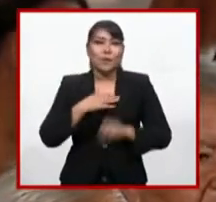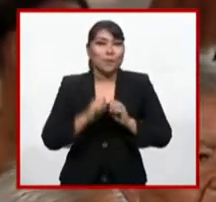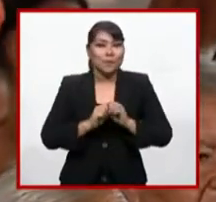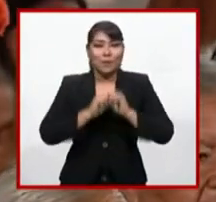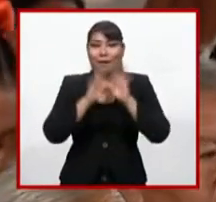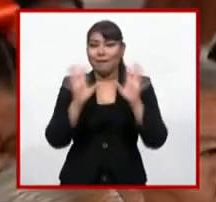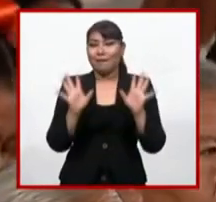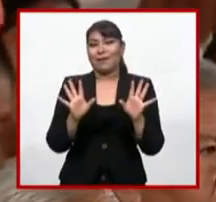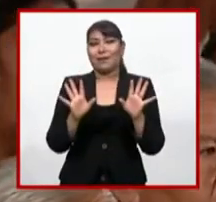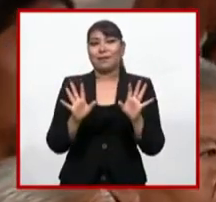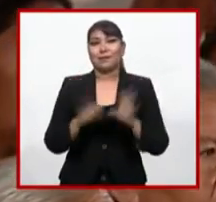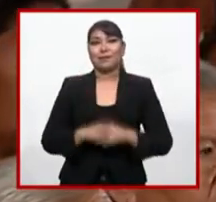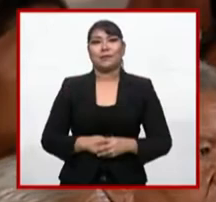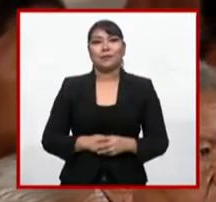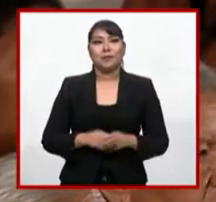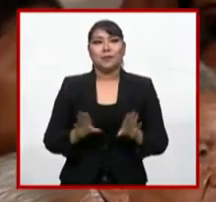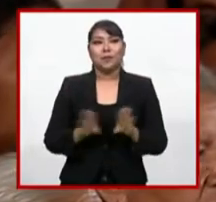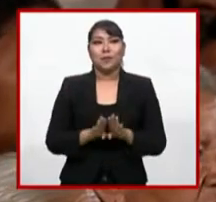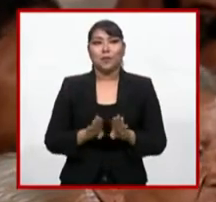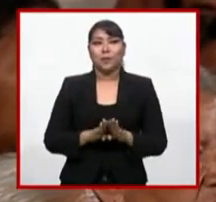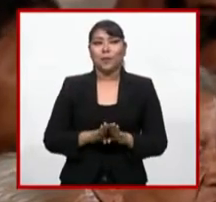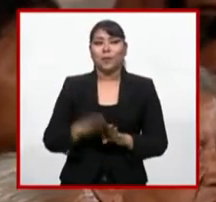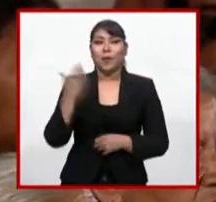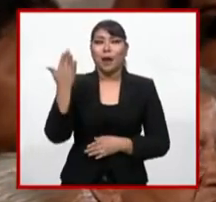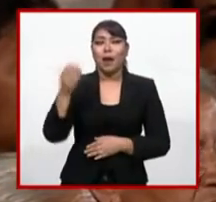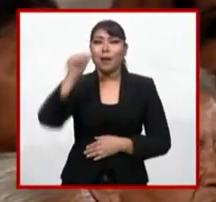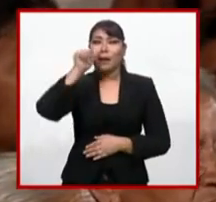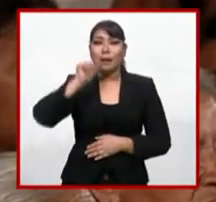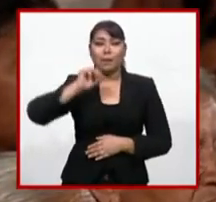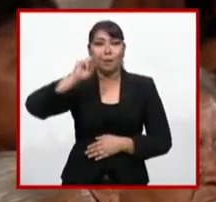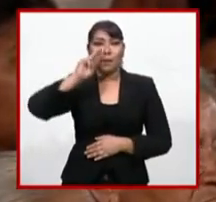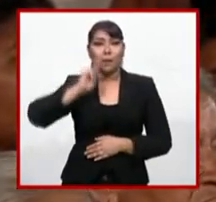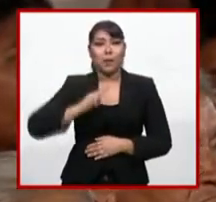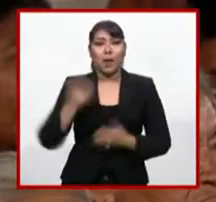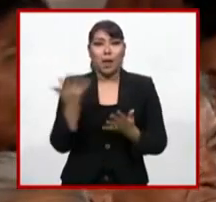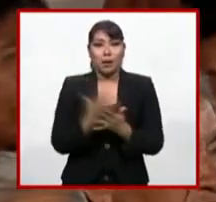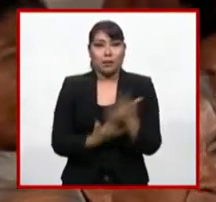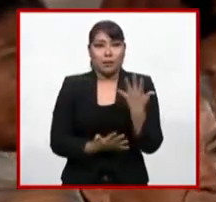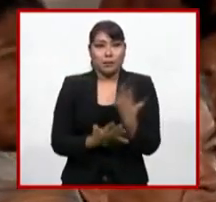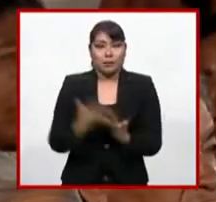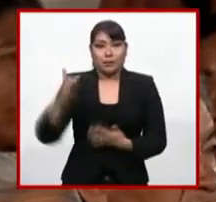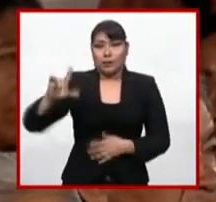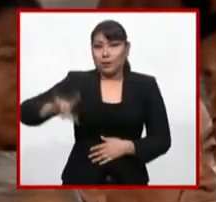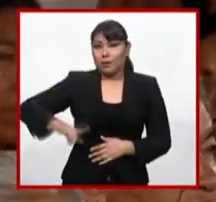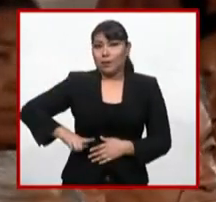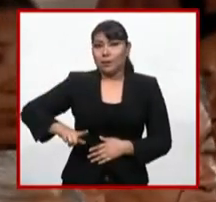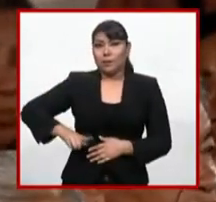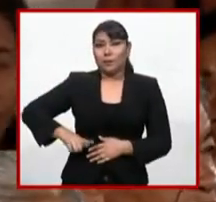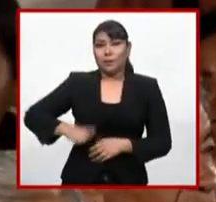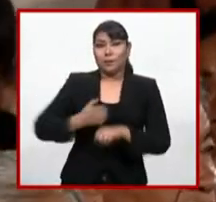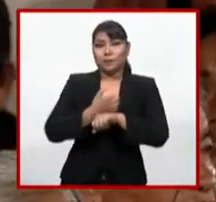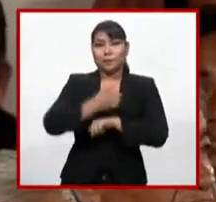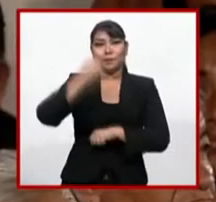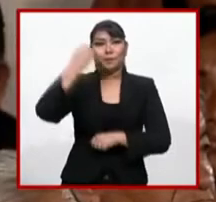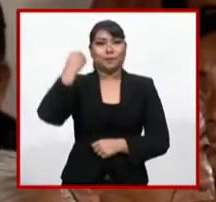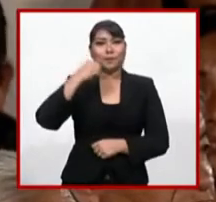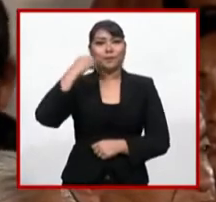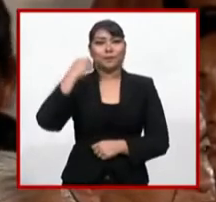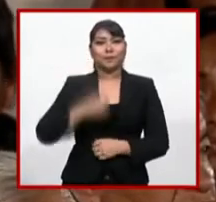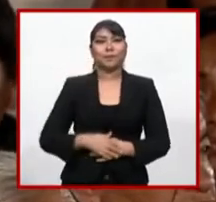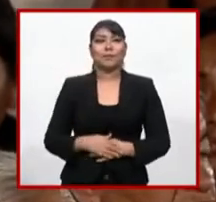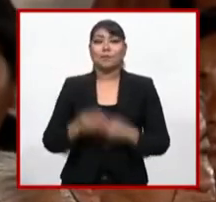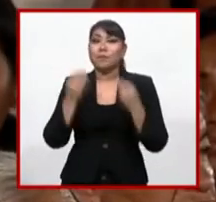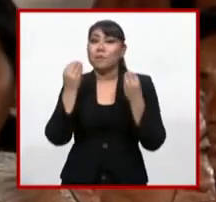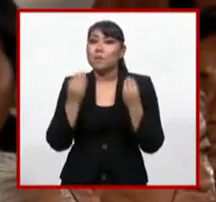fehaciente del empeño que le está poniendo el maestro Alejandro al gobierno del estado de Oaxaca. Yo toqué muchas puertas